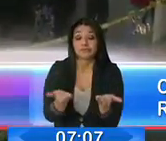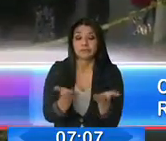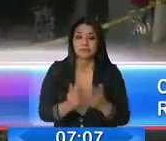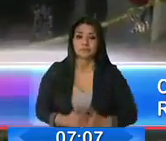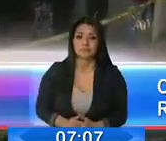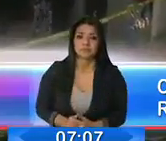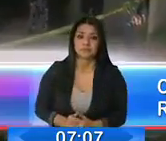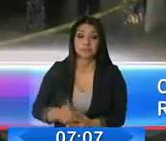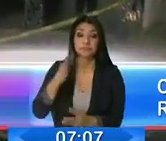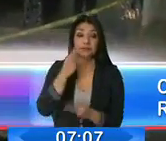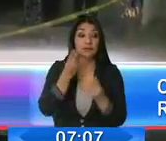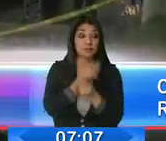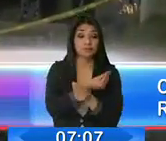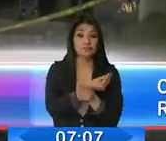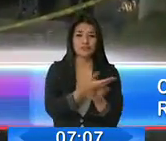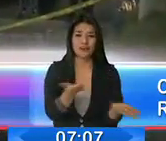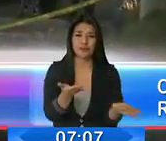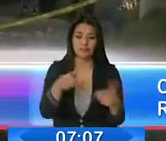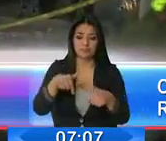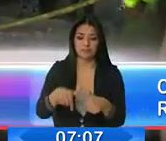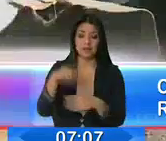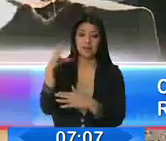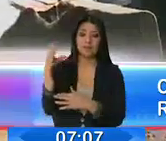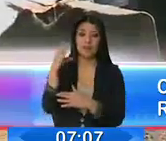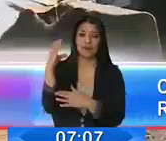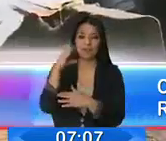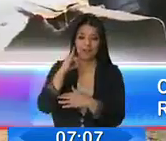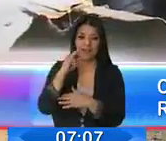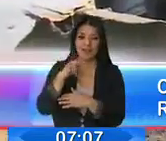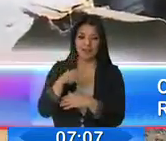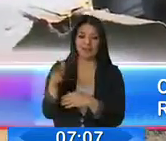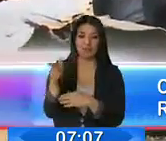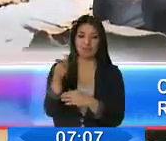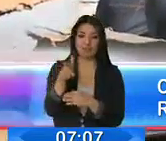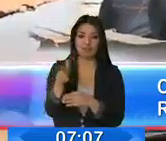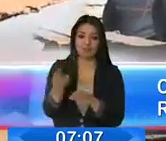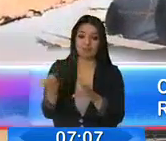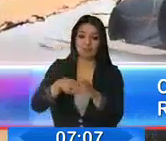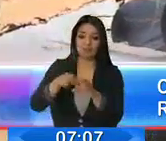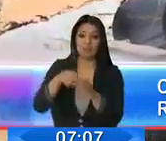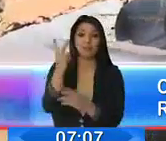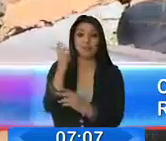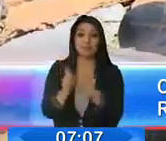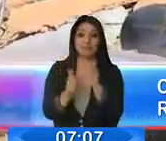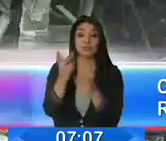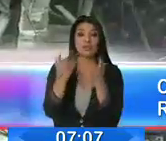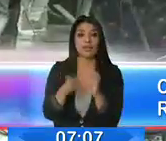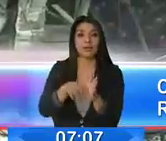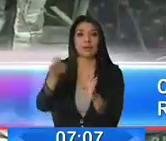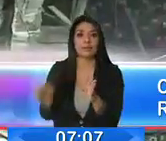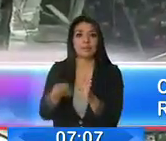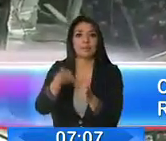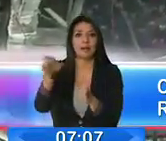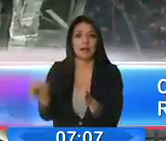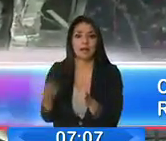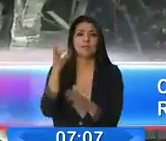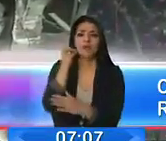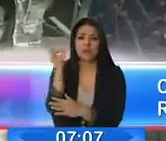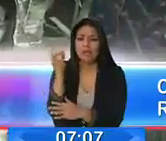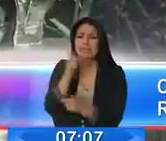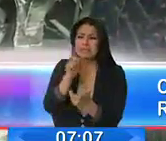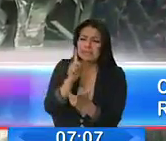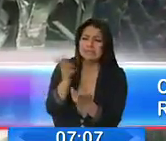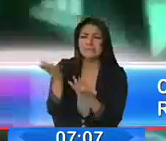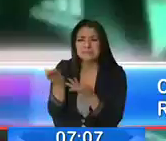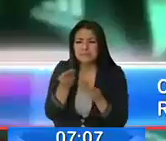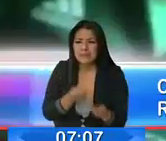su relato sobre el trayecto que hicieron desde Cali, aseguró que 13 pasajeros intentaron bajarse del bus y que Orozco los convenció para